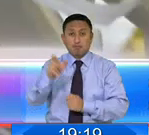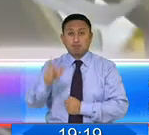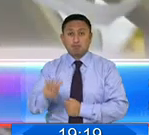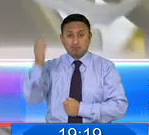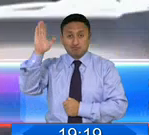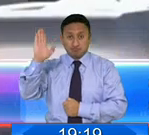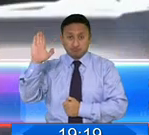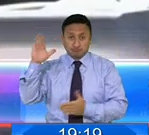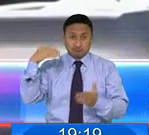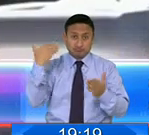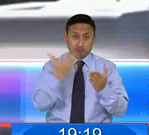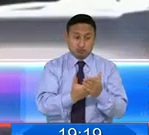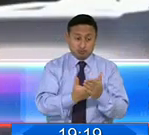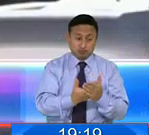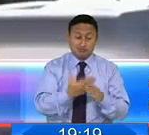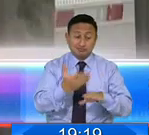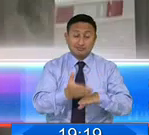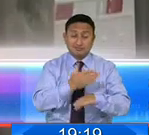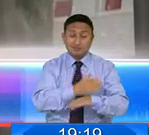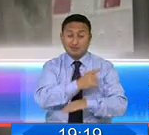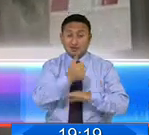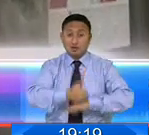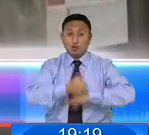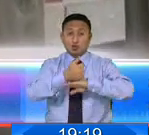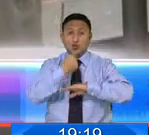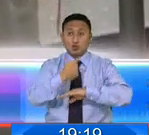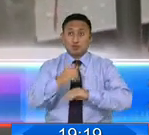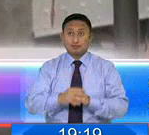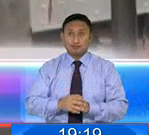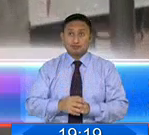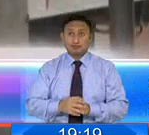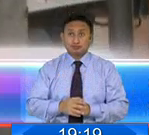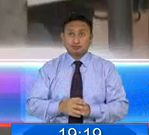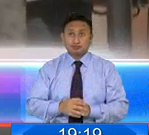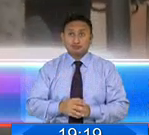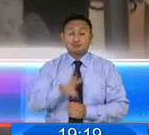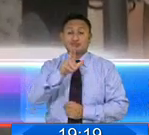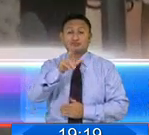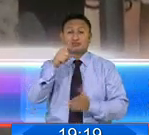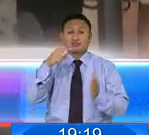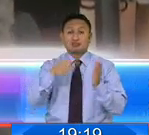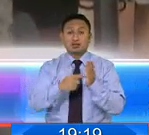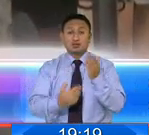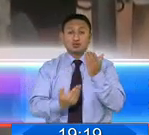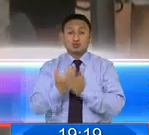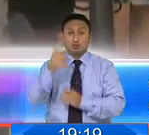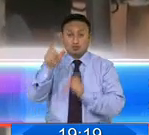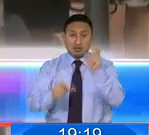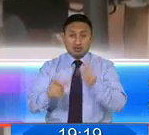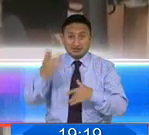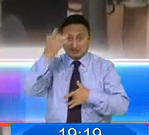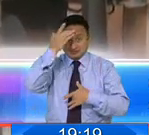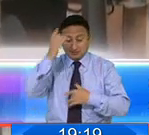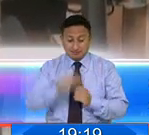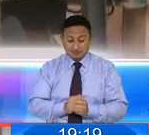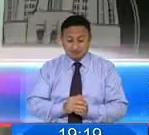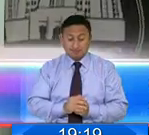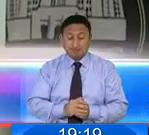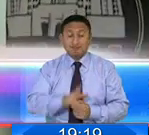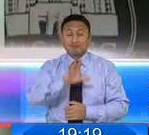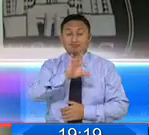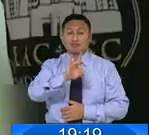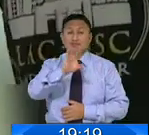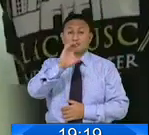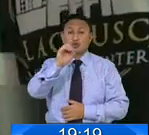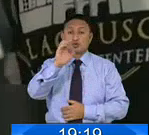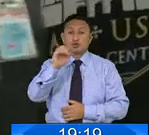lleguen a esa nación. Pues solo en las últimas horas las autoridades sanitarias han contabilizado más de 3.000 nuevos casos, sumando un total de 800.000